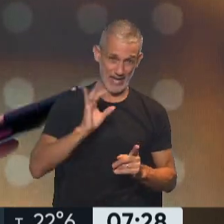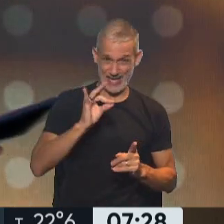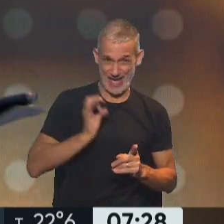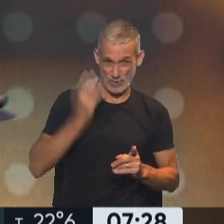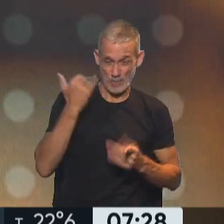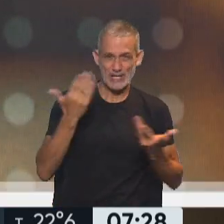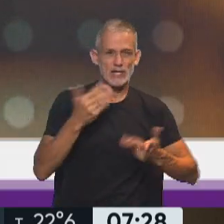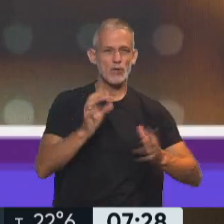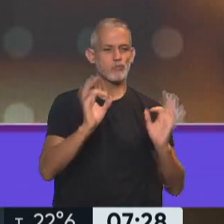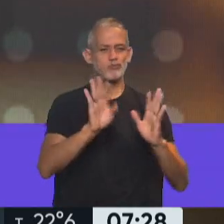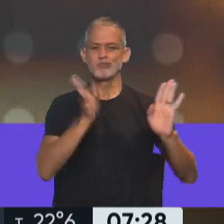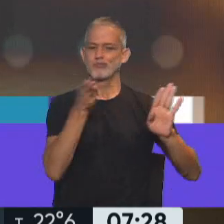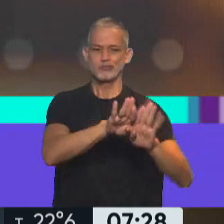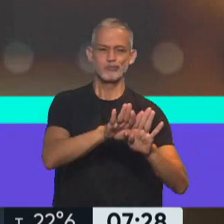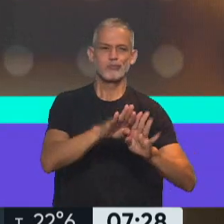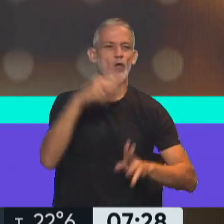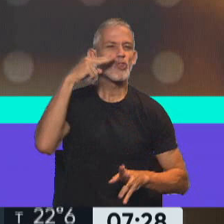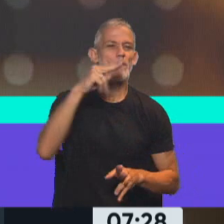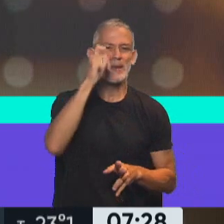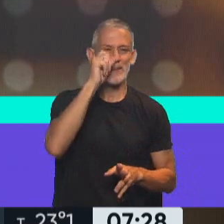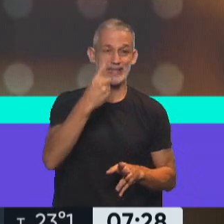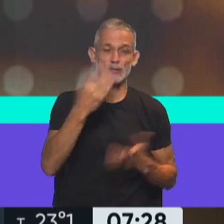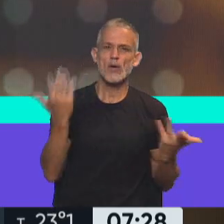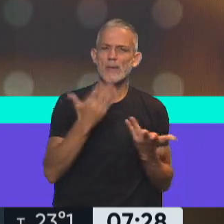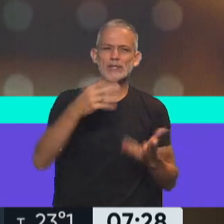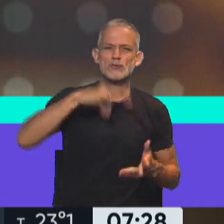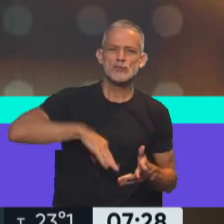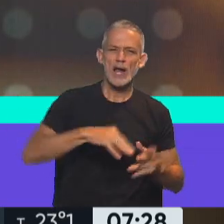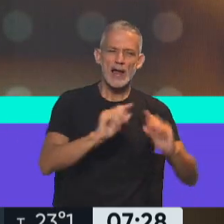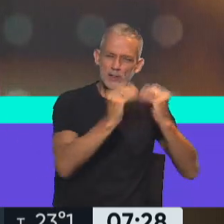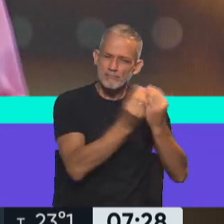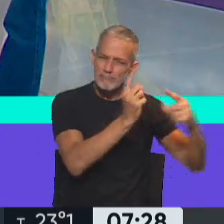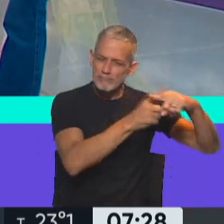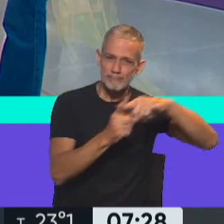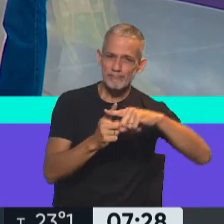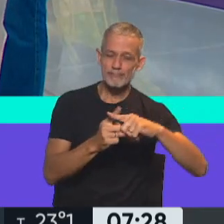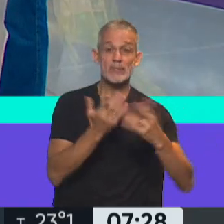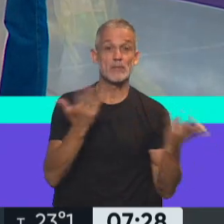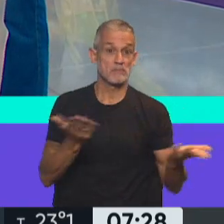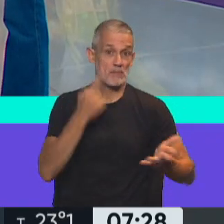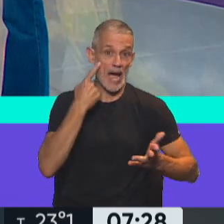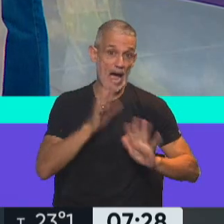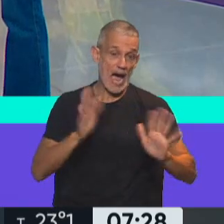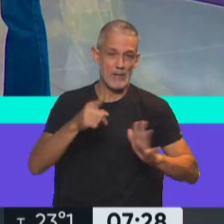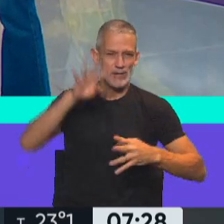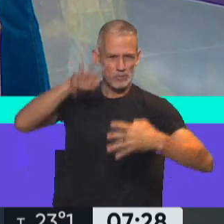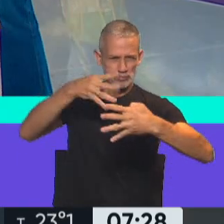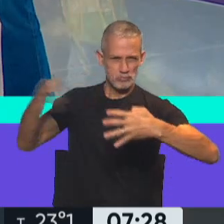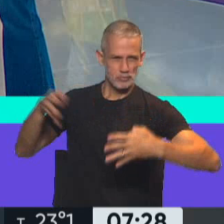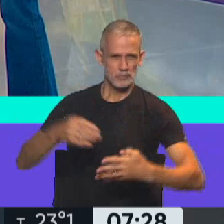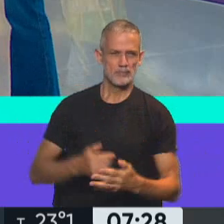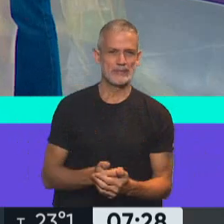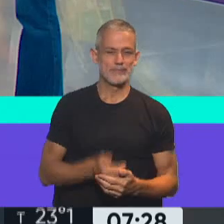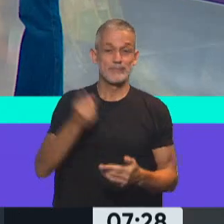cerrar 2021 y ver qué pasó con los salarios en el 2021. Y lo que podemos ver en el siguiente gráfico